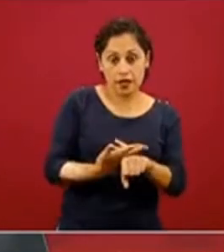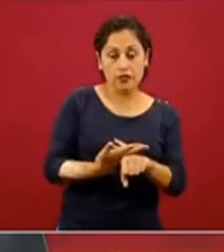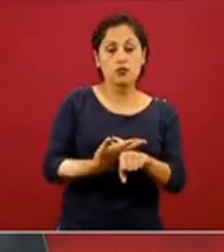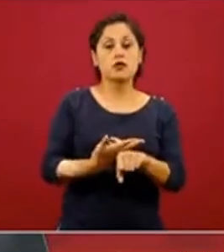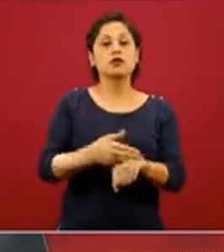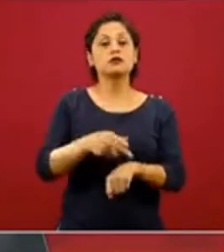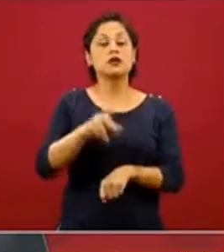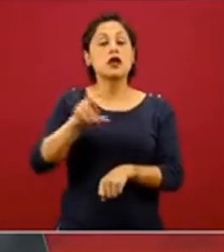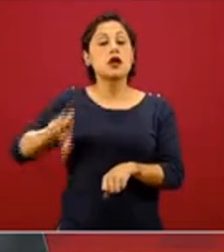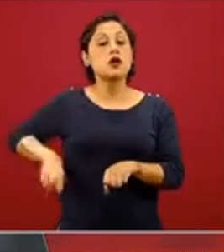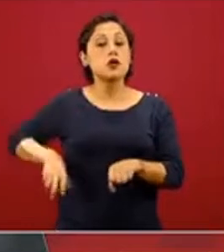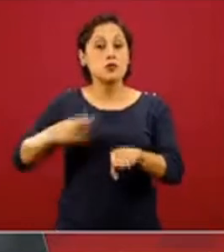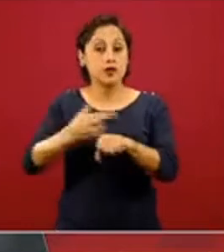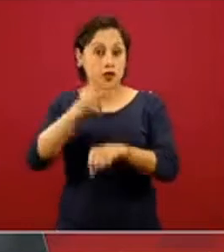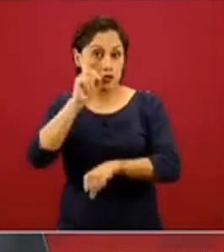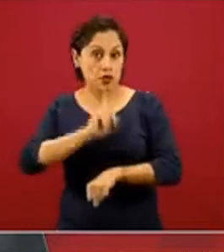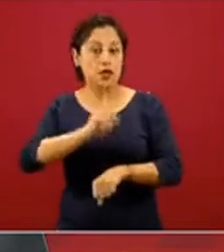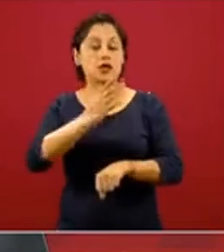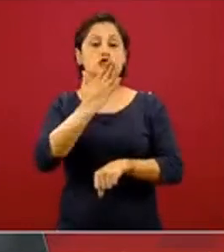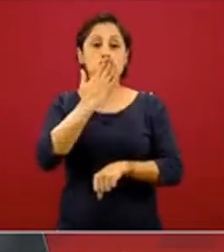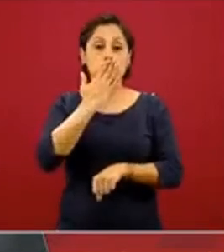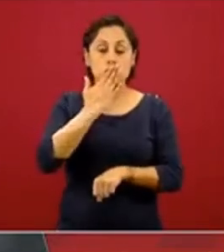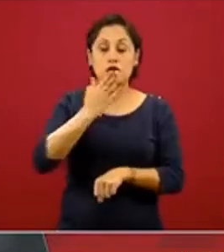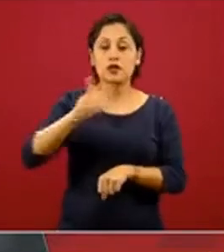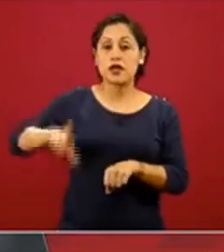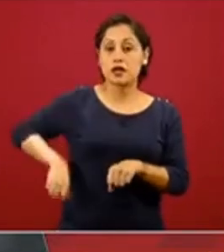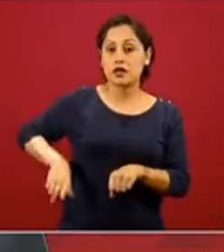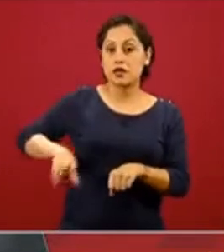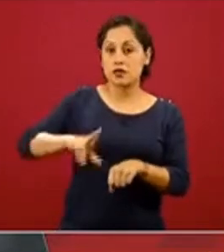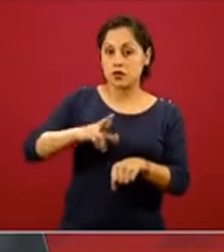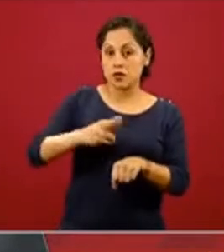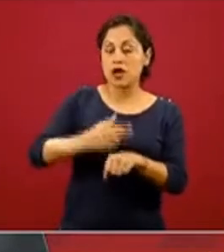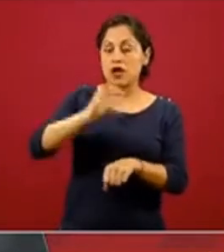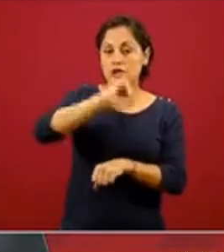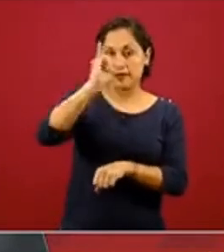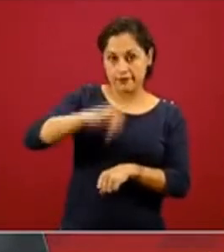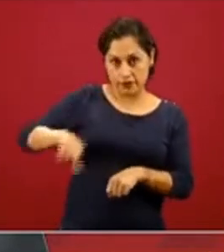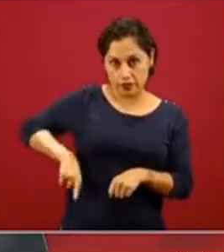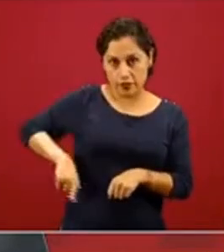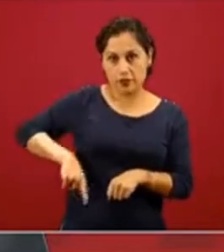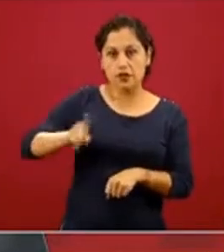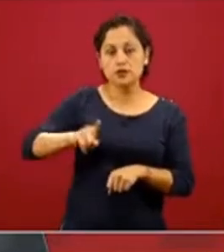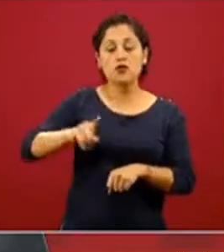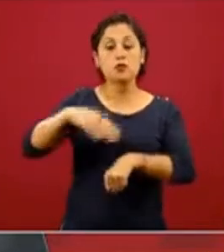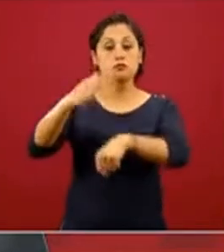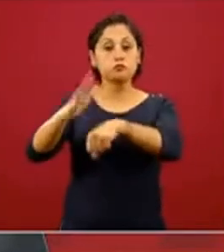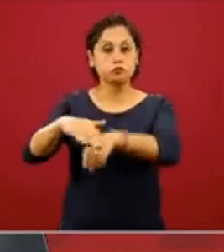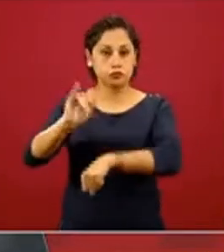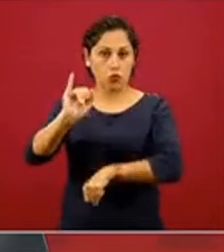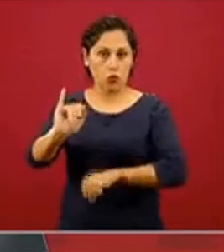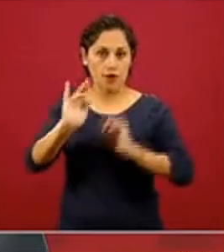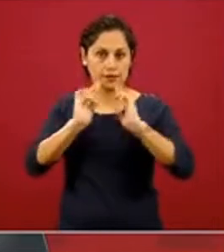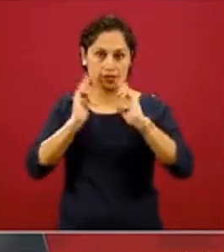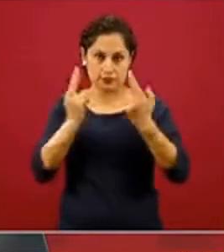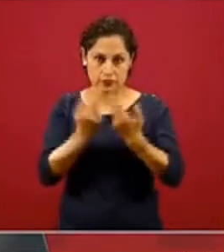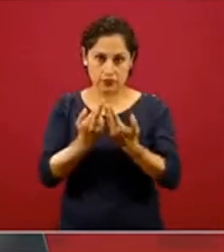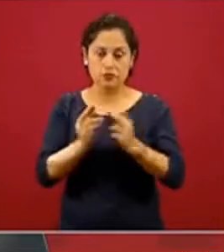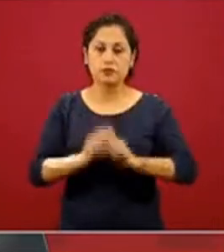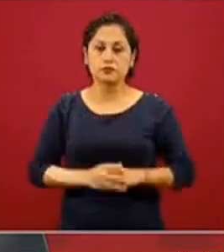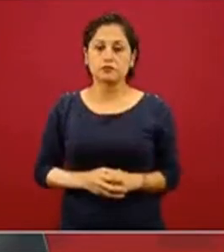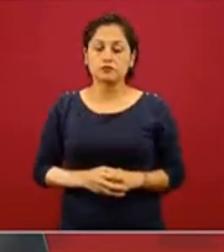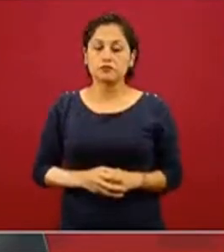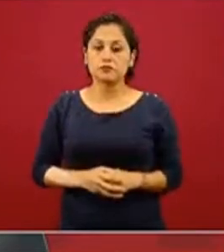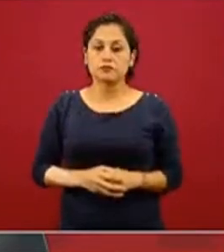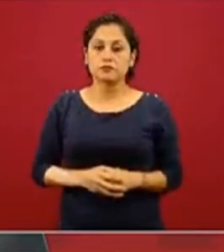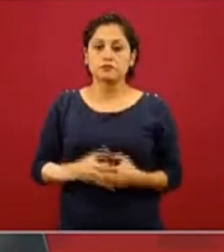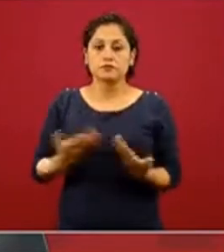de Sonora y la jefa de gobierno, se convoca a través de la Conferencia Nacional de Gobernadores. Los puntos de vista,